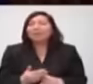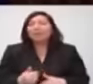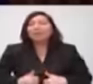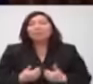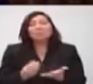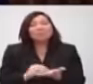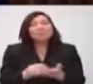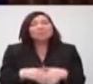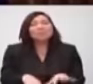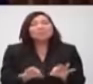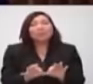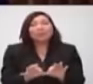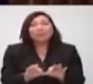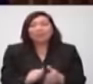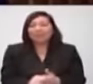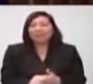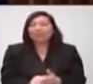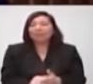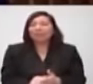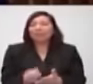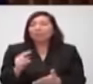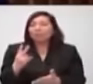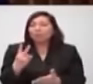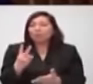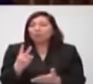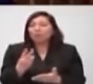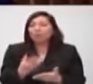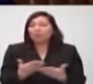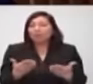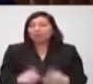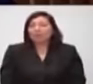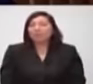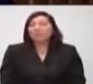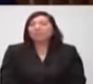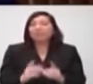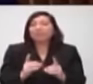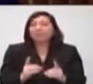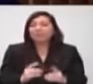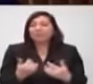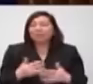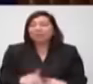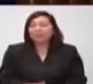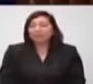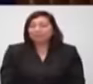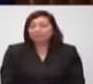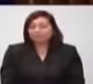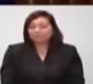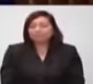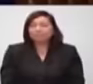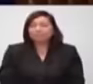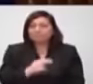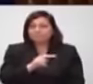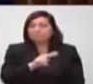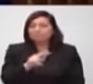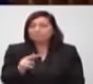Lo importante es que esto va a alimentar a 2 grandes distritos. Y a la carretera central, ahí está, mire